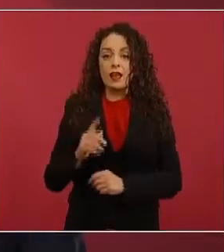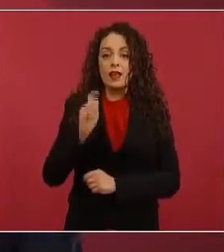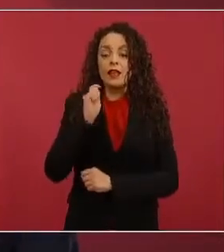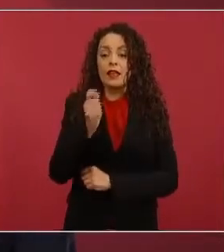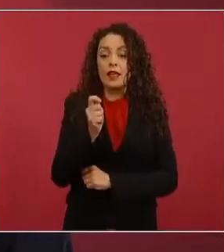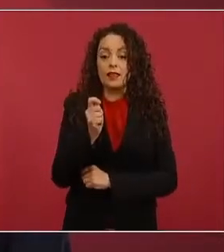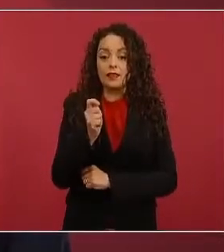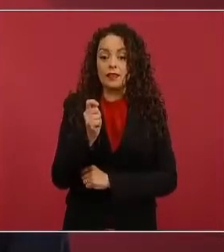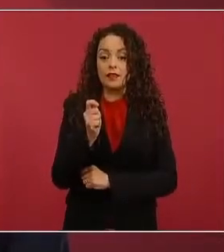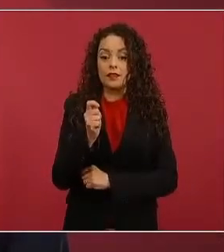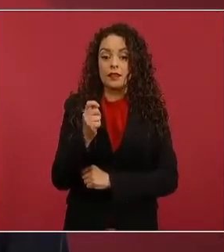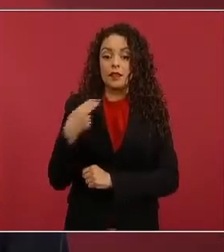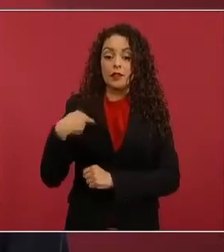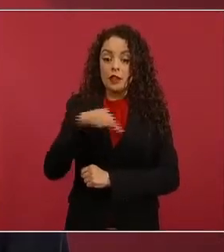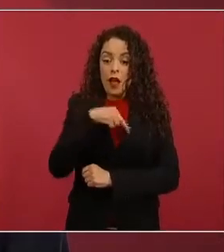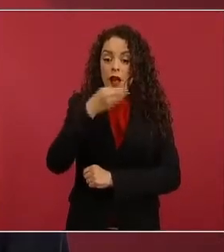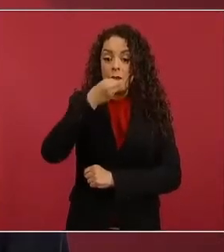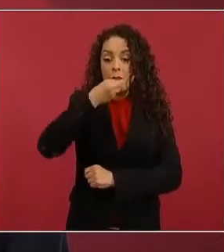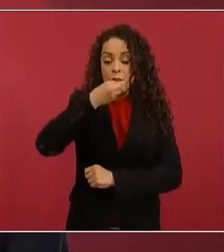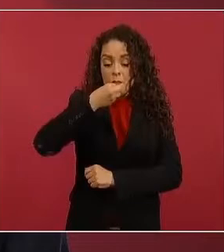arrodilláramos,